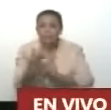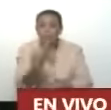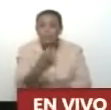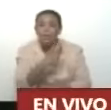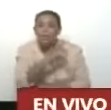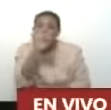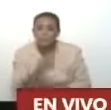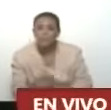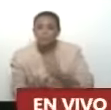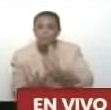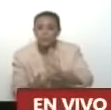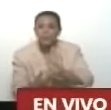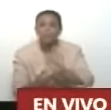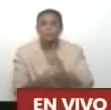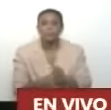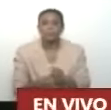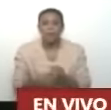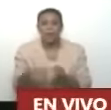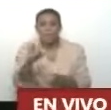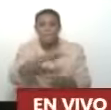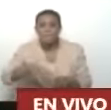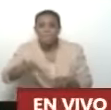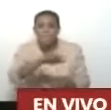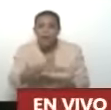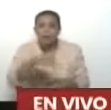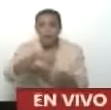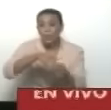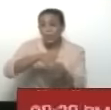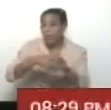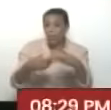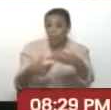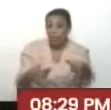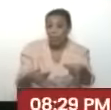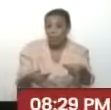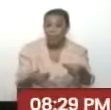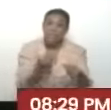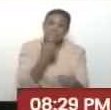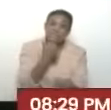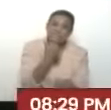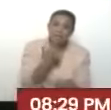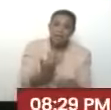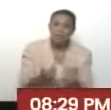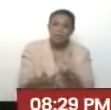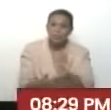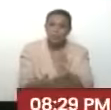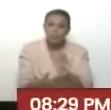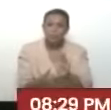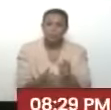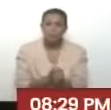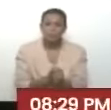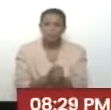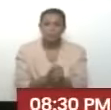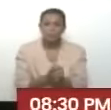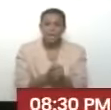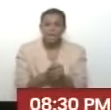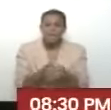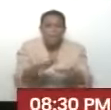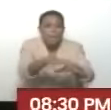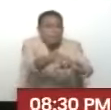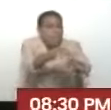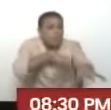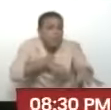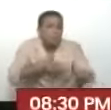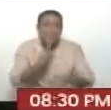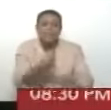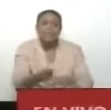este referendo consultivo en la parte del voto por el no se acerca al error muestral. Es decir, es la unanimidad del pueblo